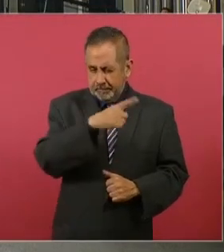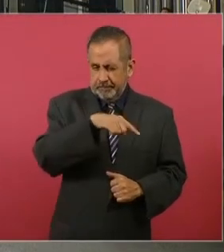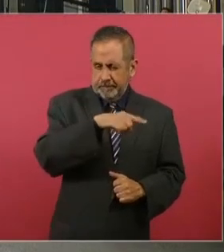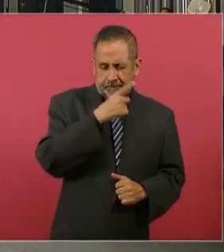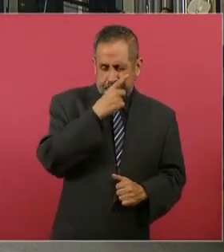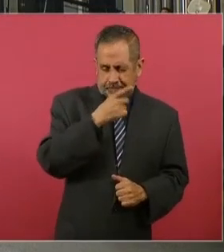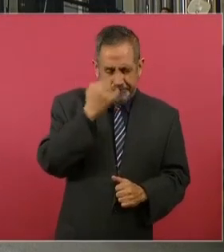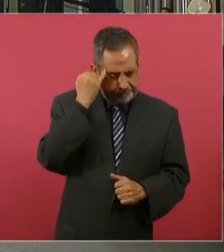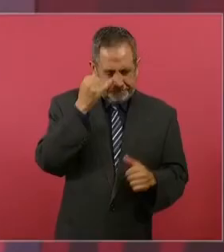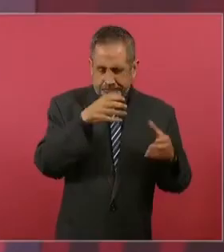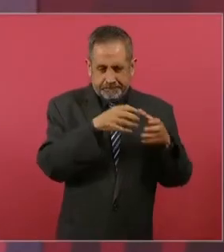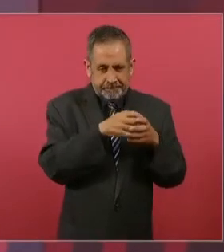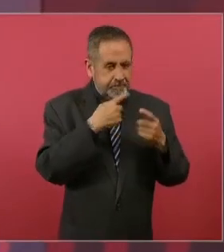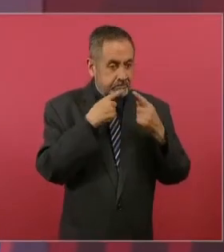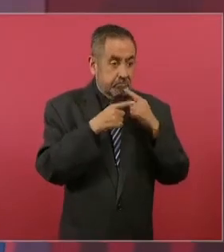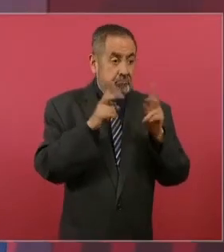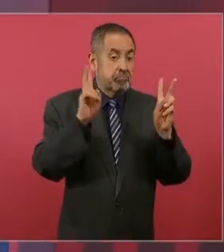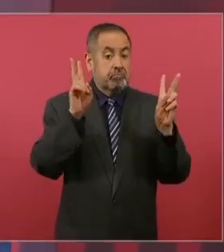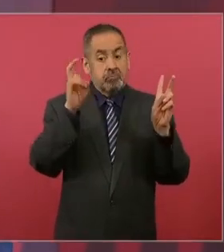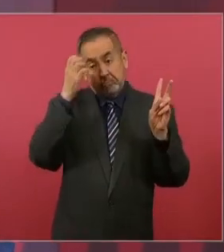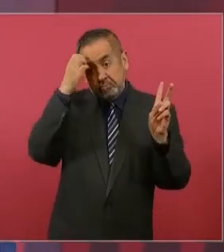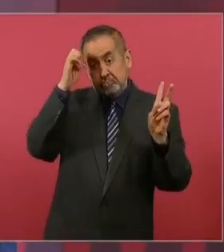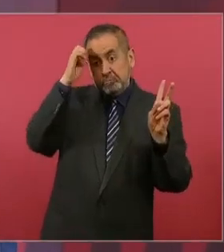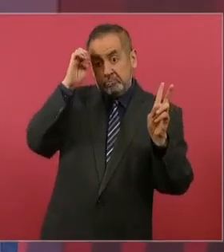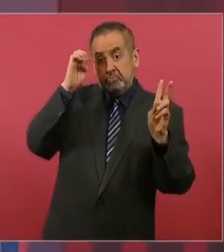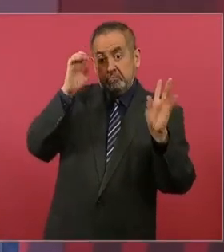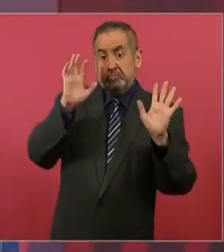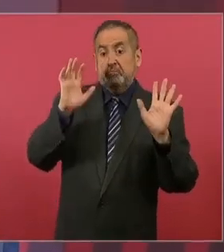politólogos expertos